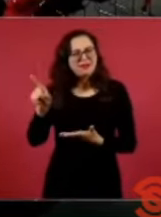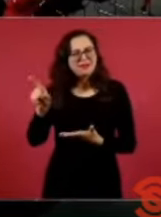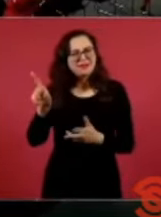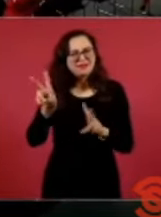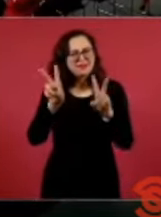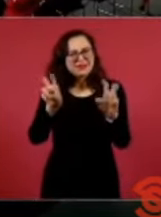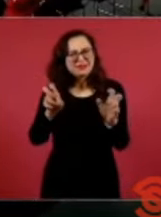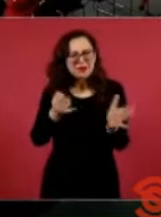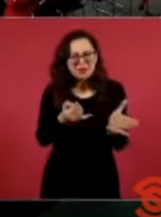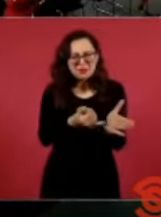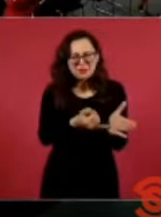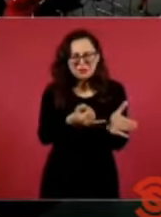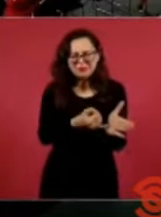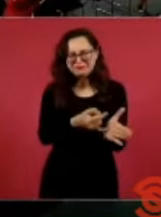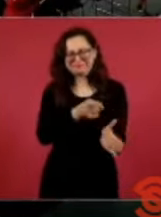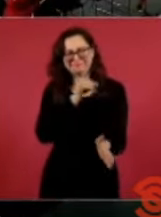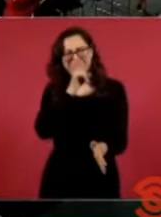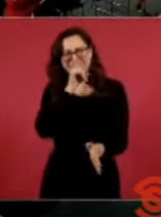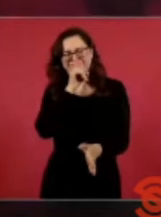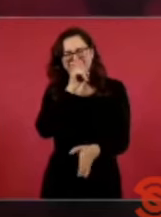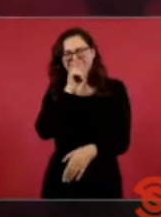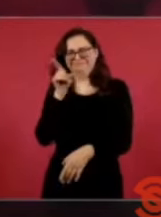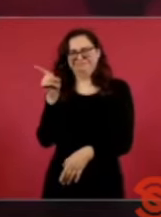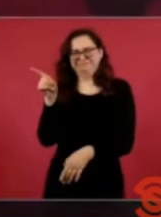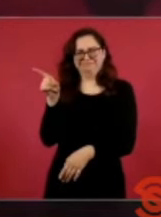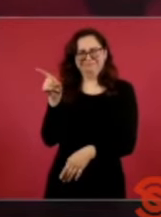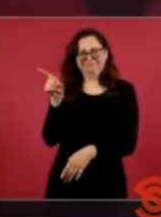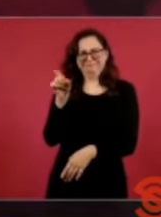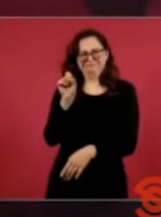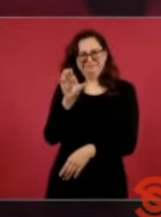adeudos que tienen los grandes contribuyentes